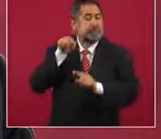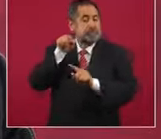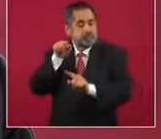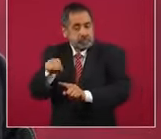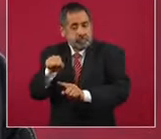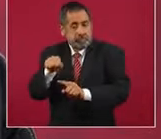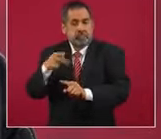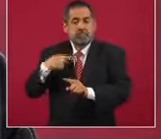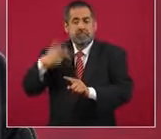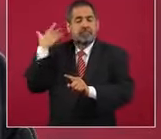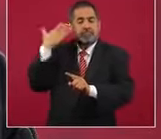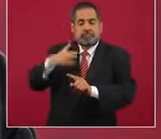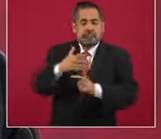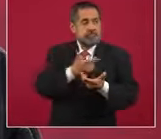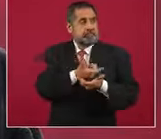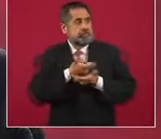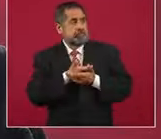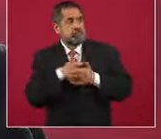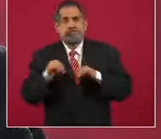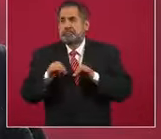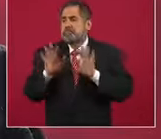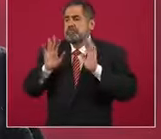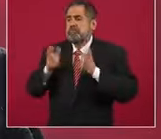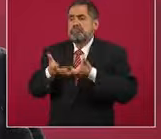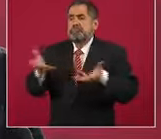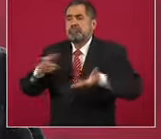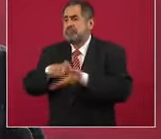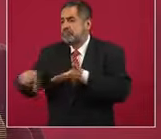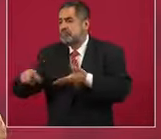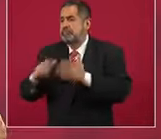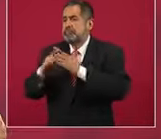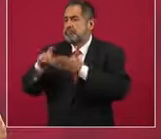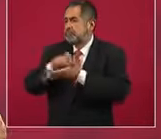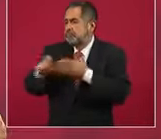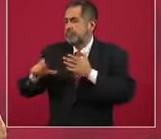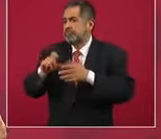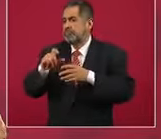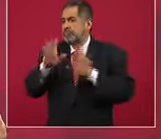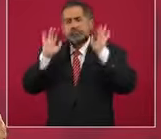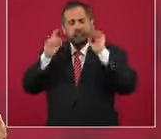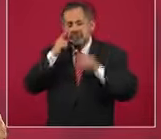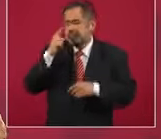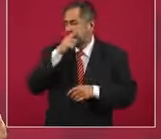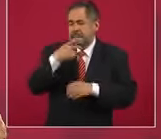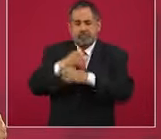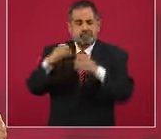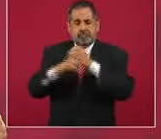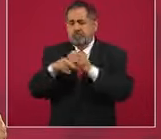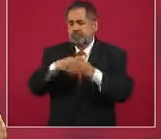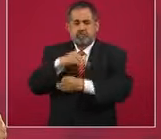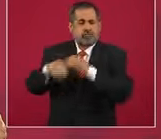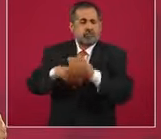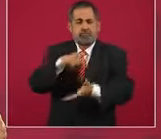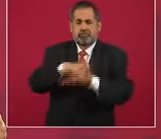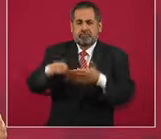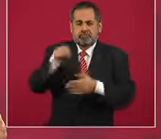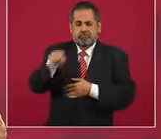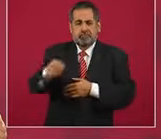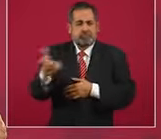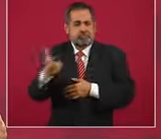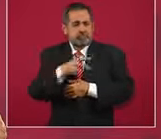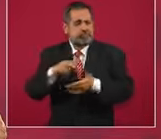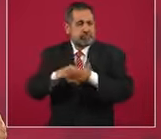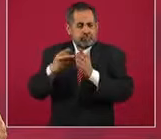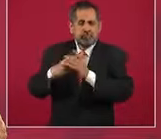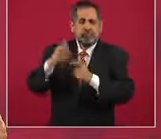qué hacer y construye su casa. Y él compra los materiales y él consigue al ingeniero, al